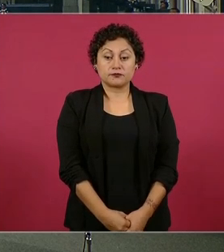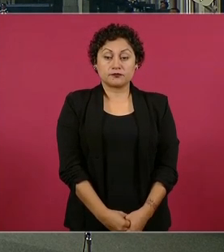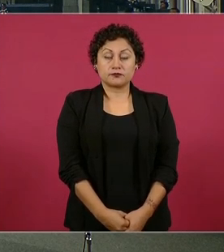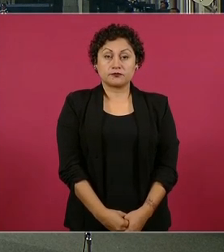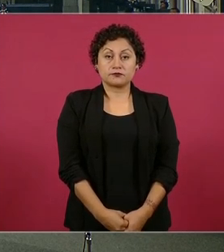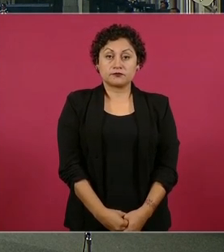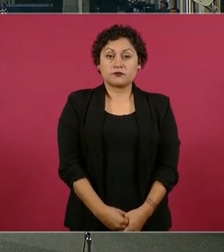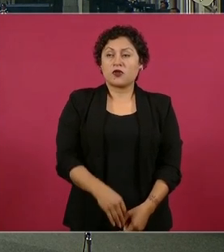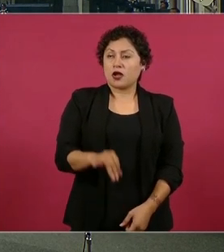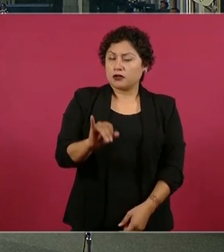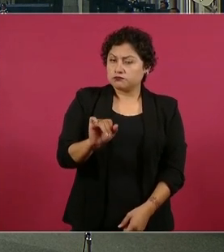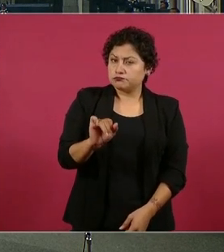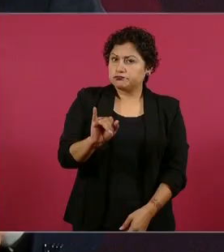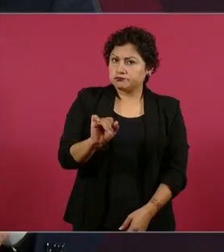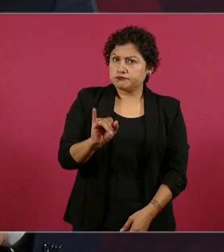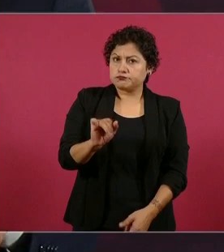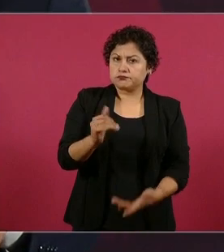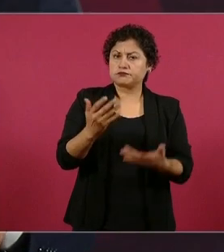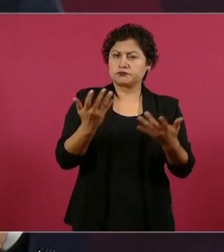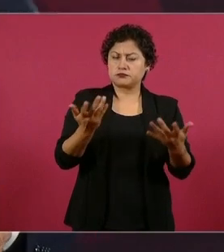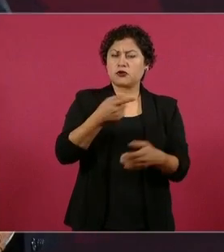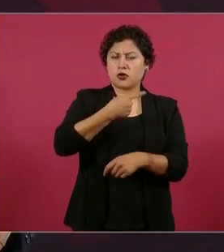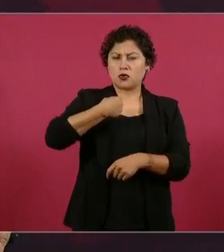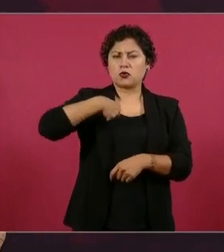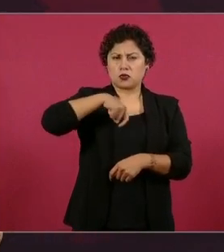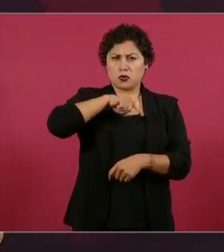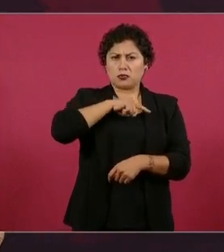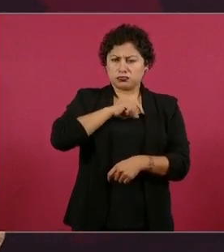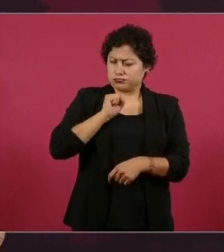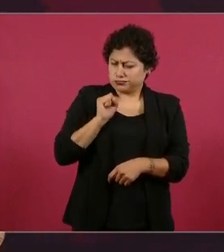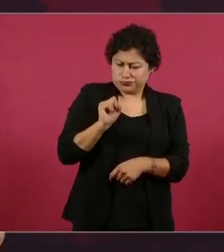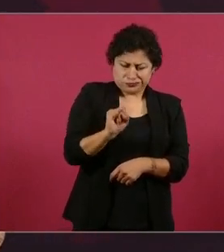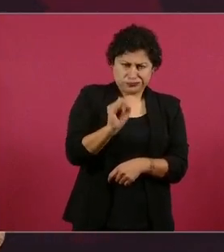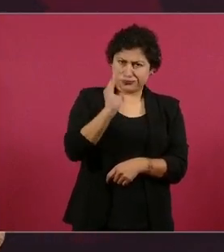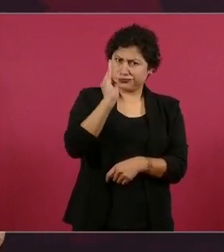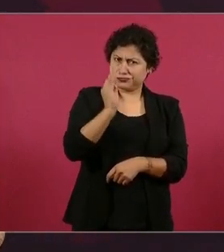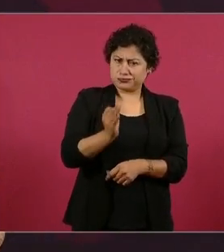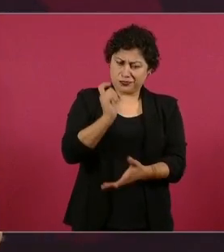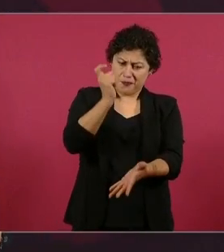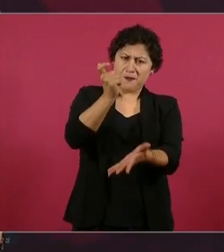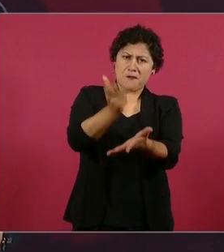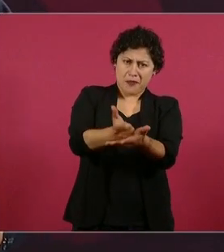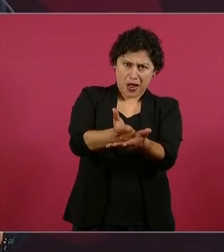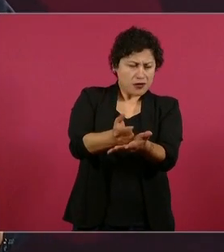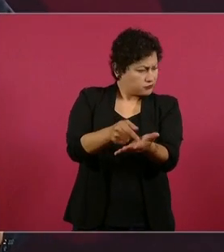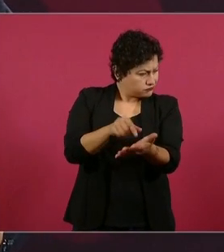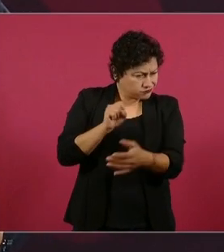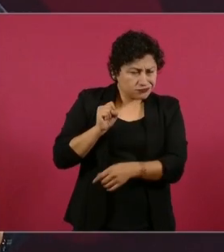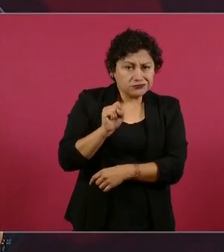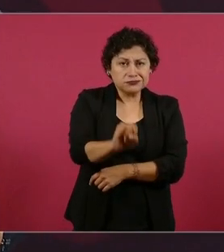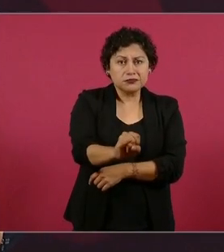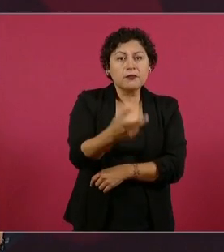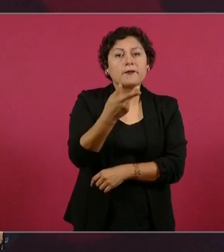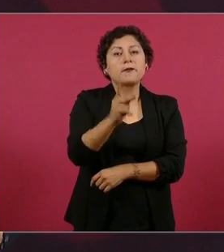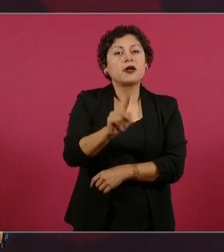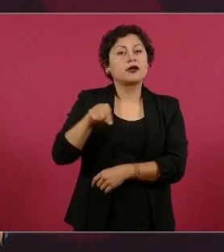Probablemente pueda tener el dinero y se le pueda pagar a los campesinos. Sí, y estamos dispuestos a pagarles, de acuerdo al avalúo.